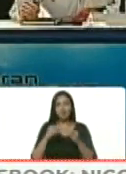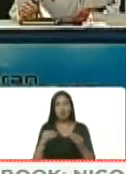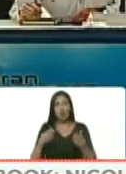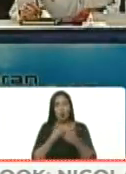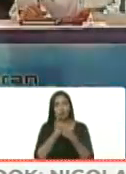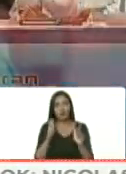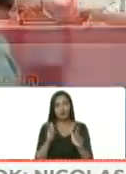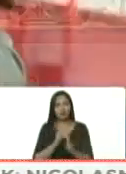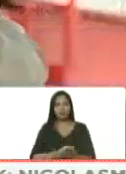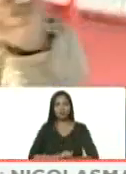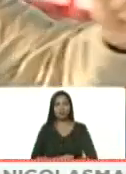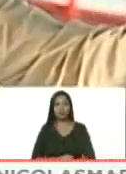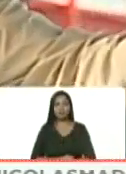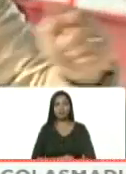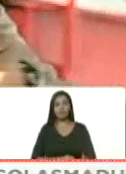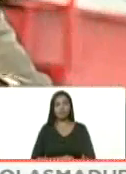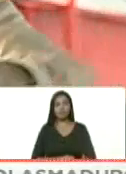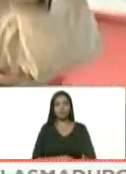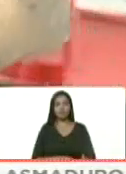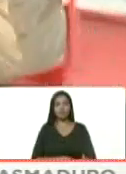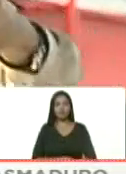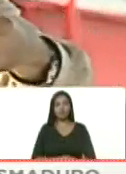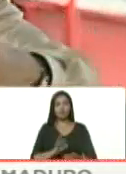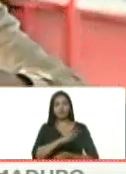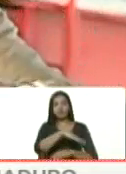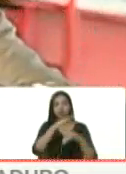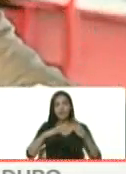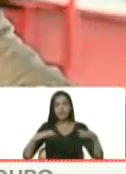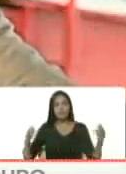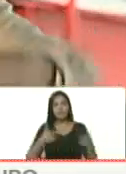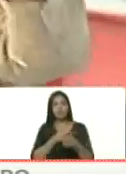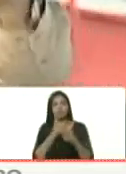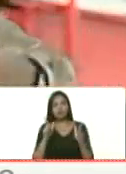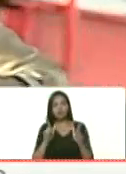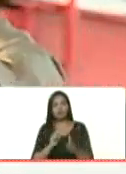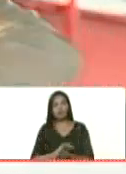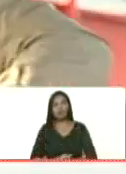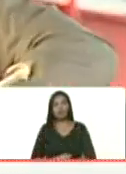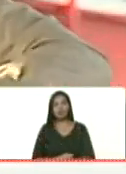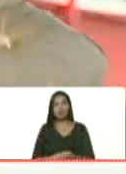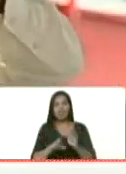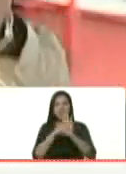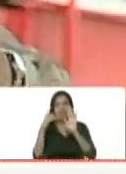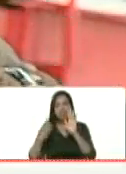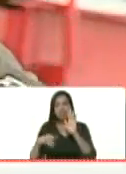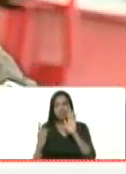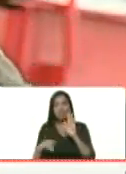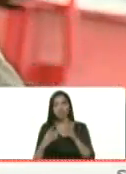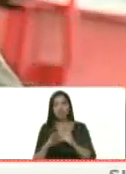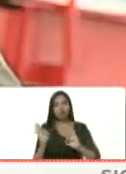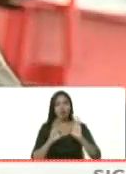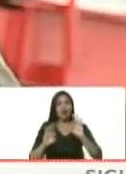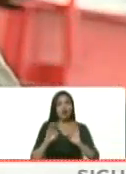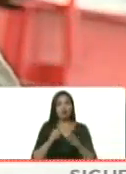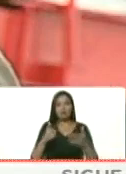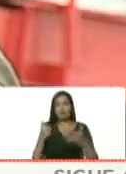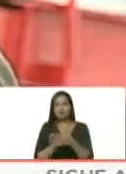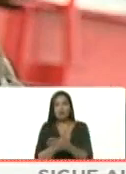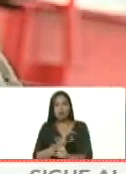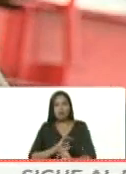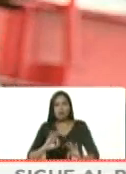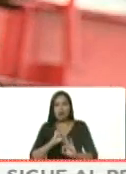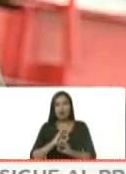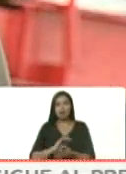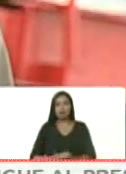libertad a transitar sus mares. Libertad, derecho, nadie nos los puede quitar.